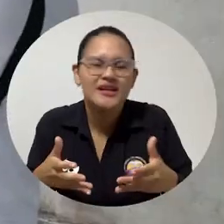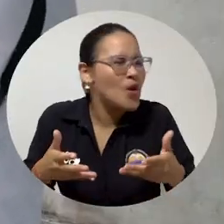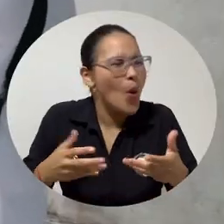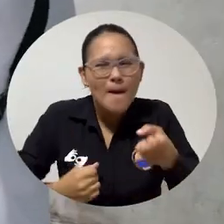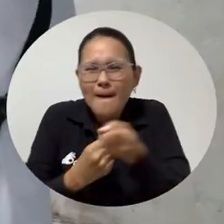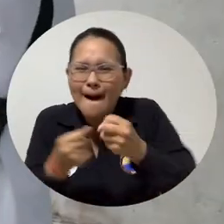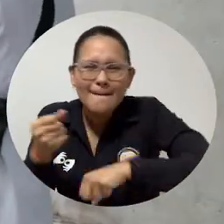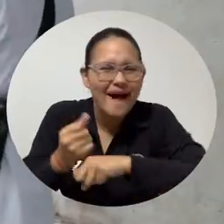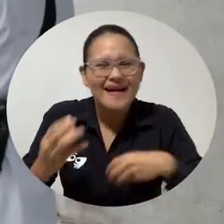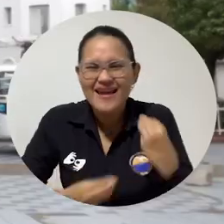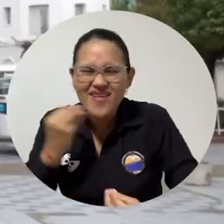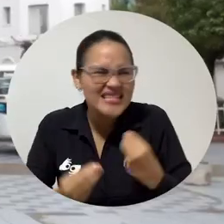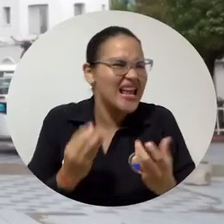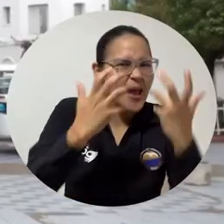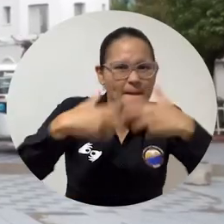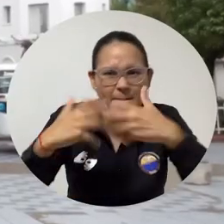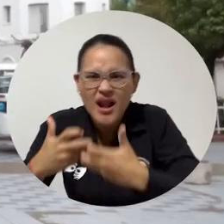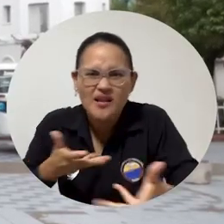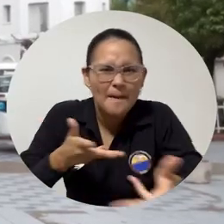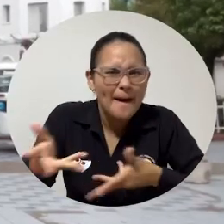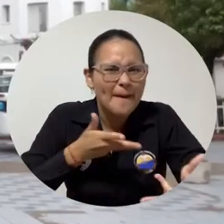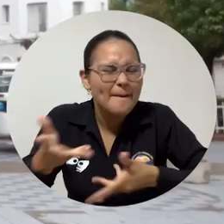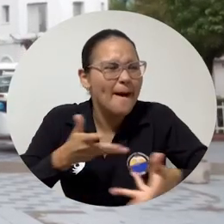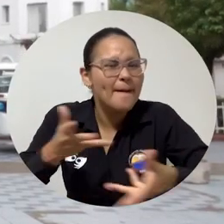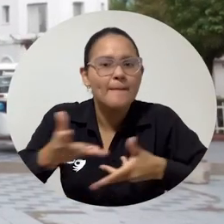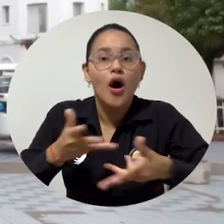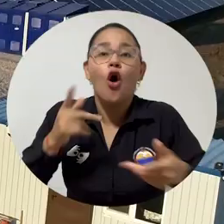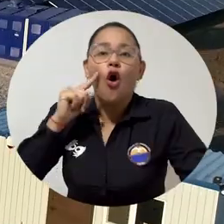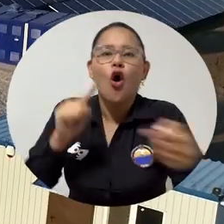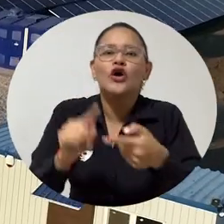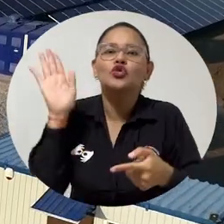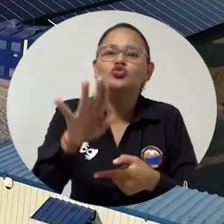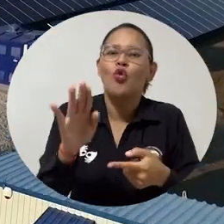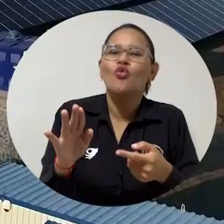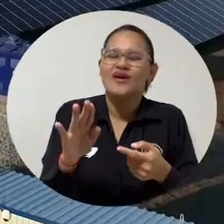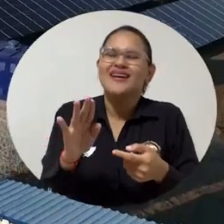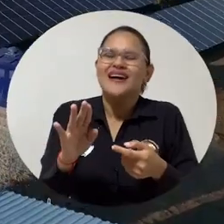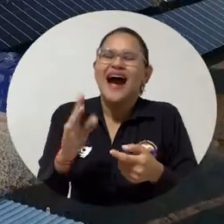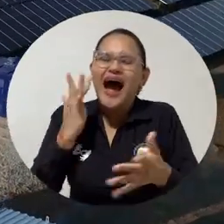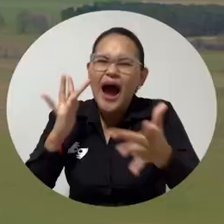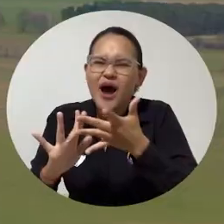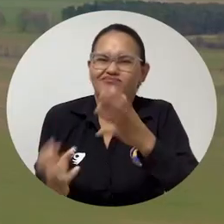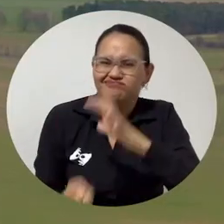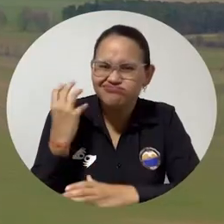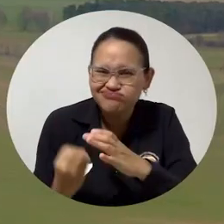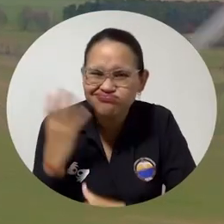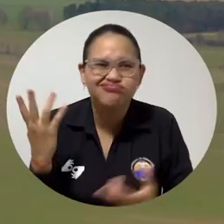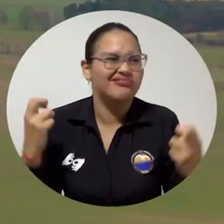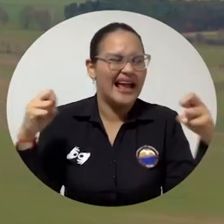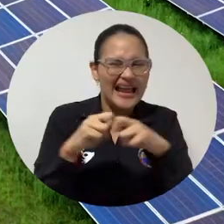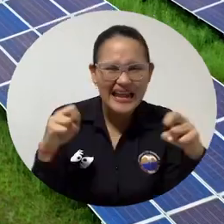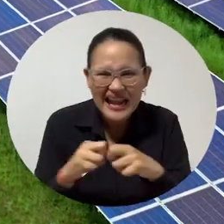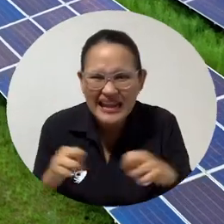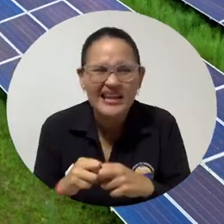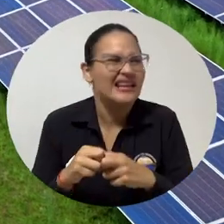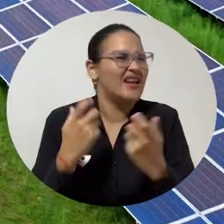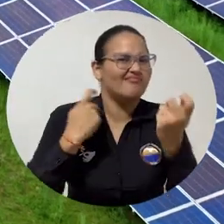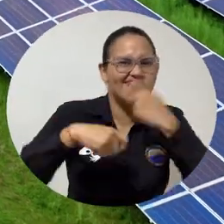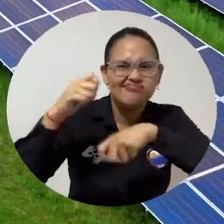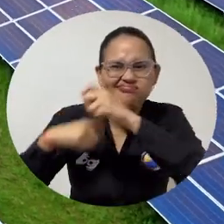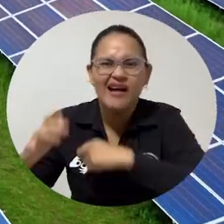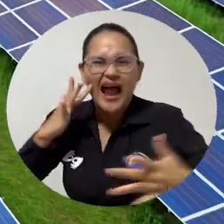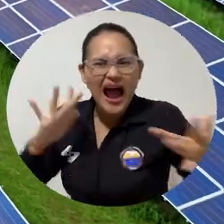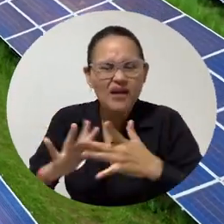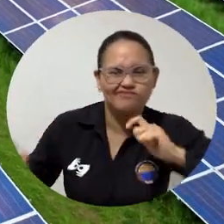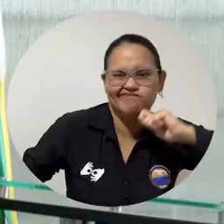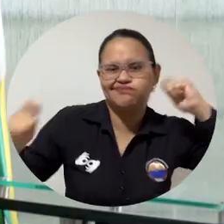y organización empresarial para encontrar alternativas económicas frente a los cambios en el modelo de producción, distribución y consumo de energía en